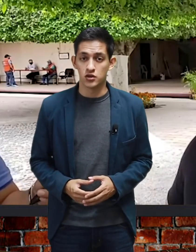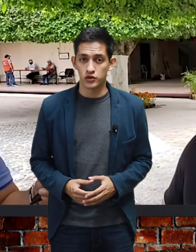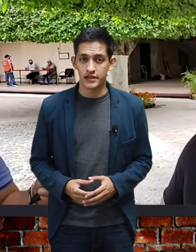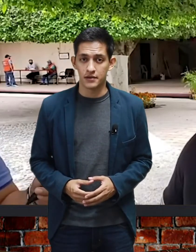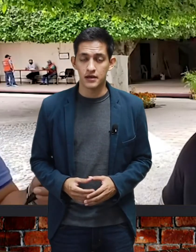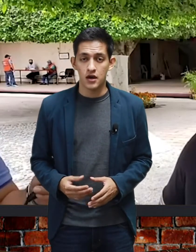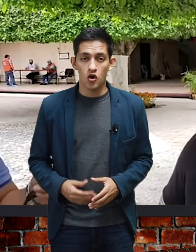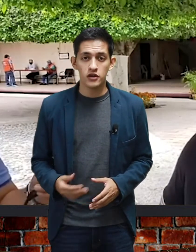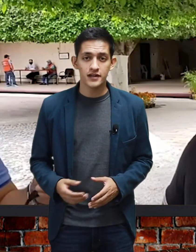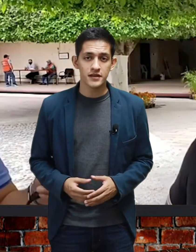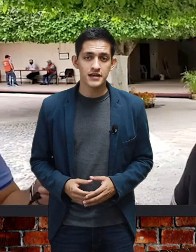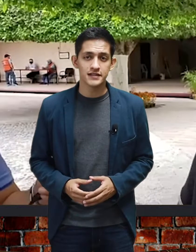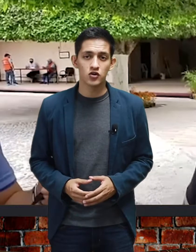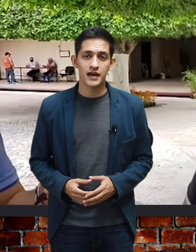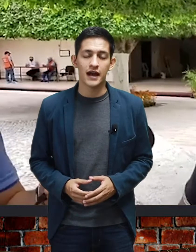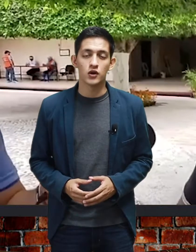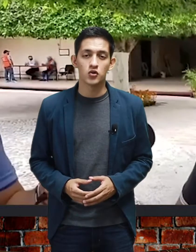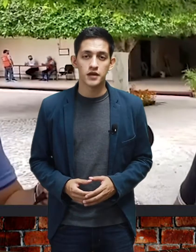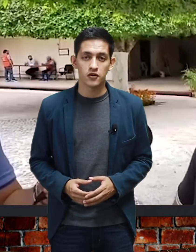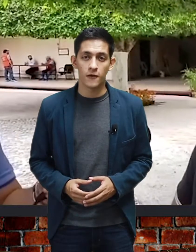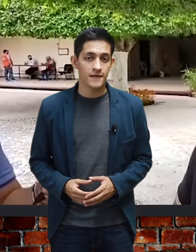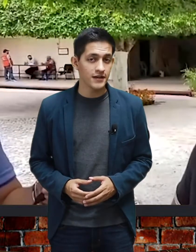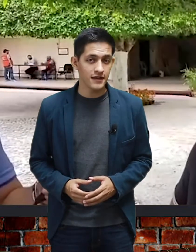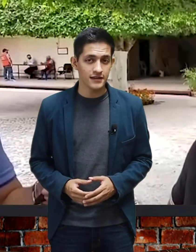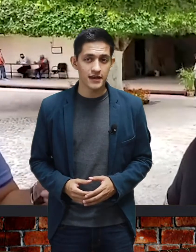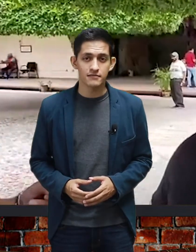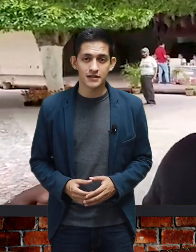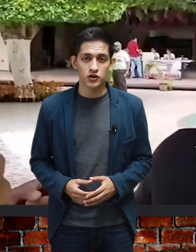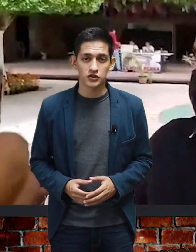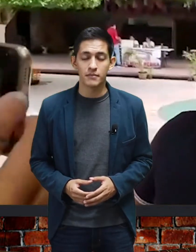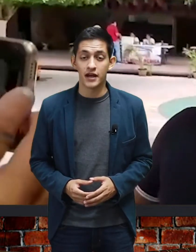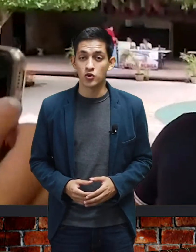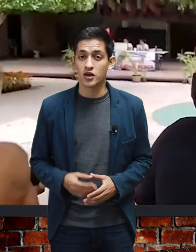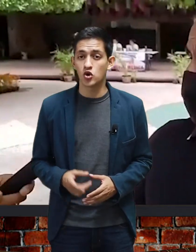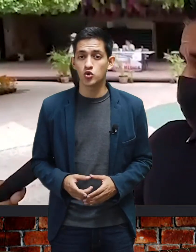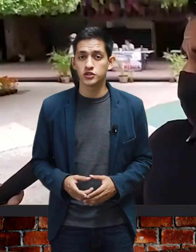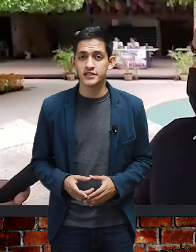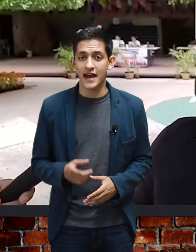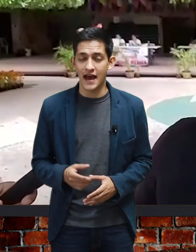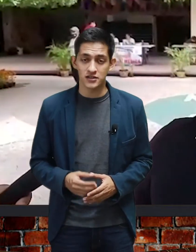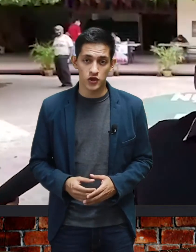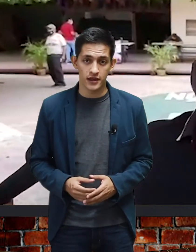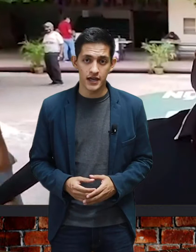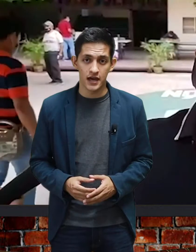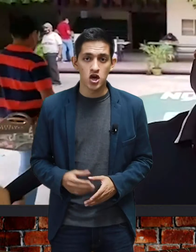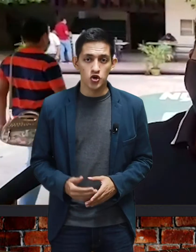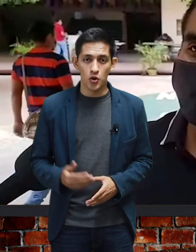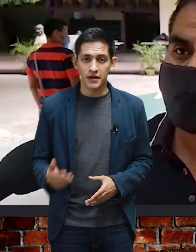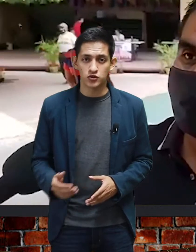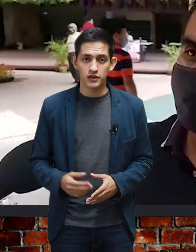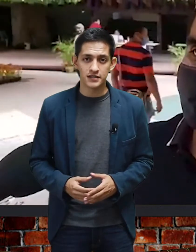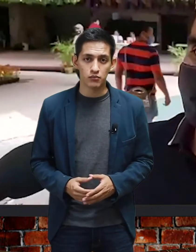Castillo II, Olivares Medinas dijo que el actual gobierno debería de tener más corazón para ayudar con justicia a la ciudadanía,